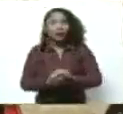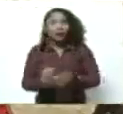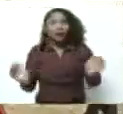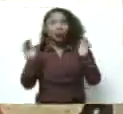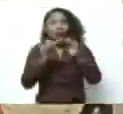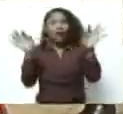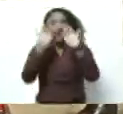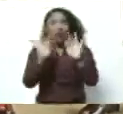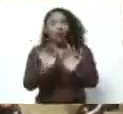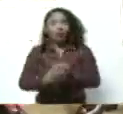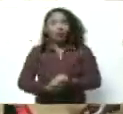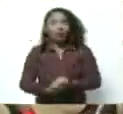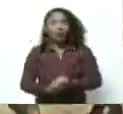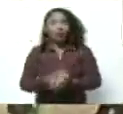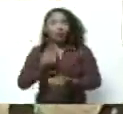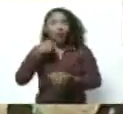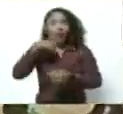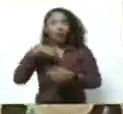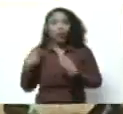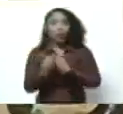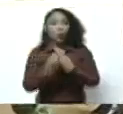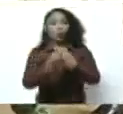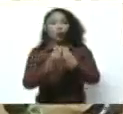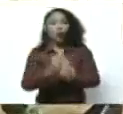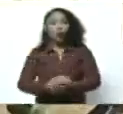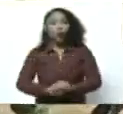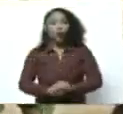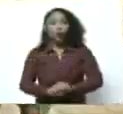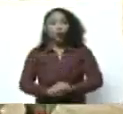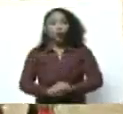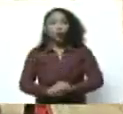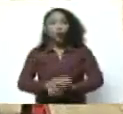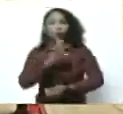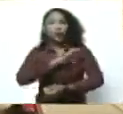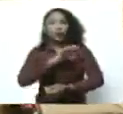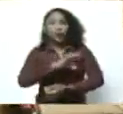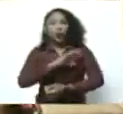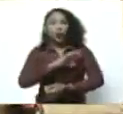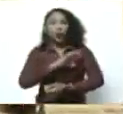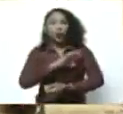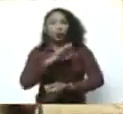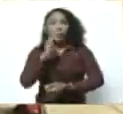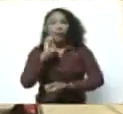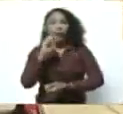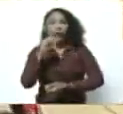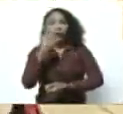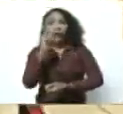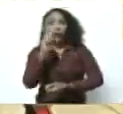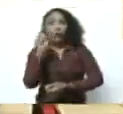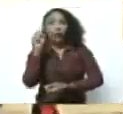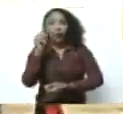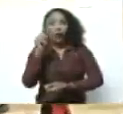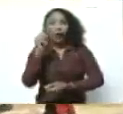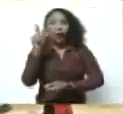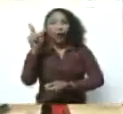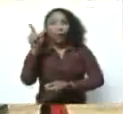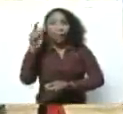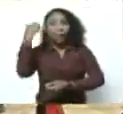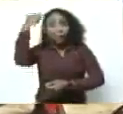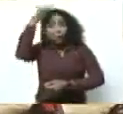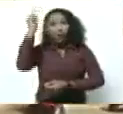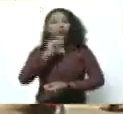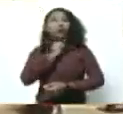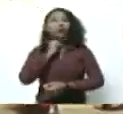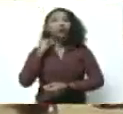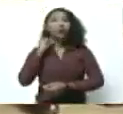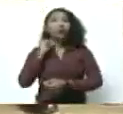Igualmente me encuentro acompañado de Monseñor Benito Adán Méndez Bracamonte, obispo, quien va a hacer las